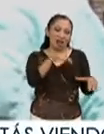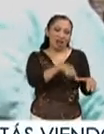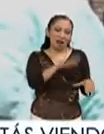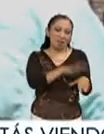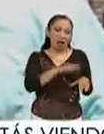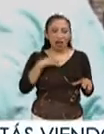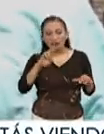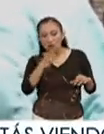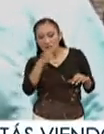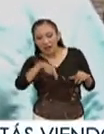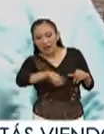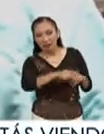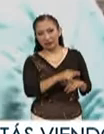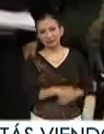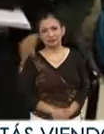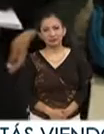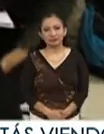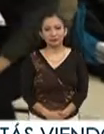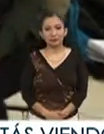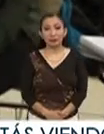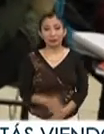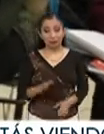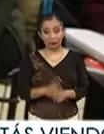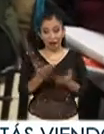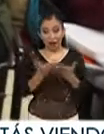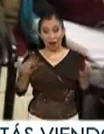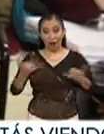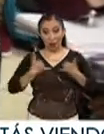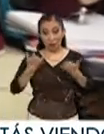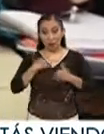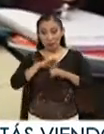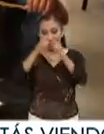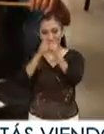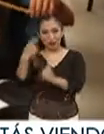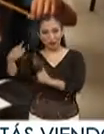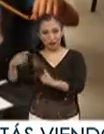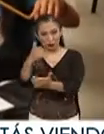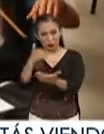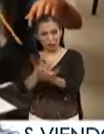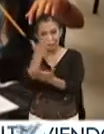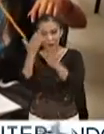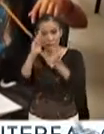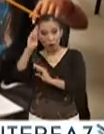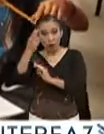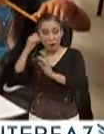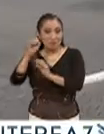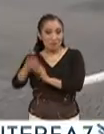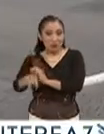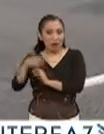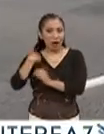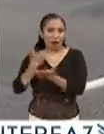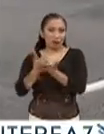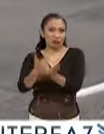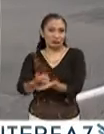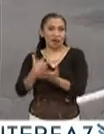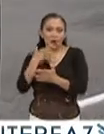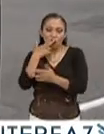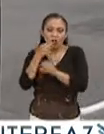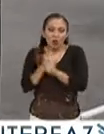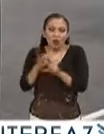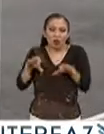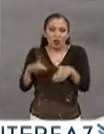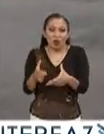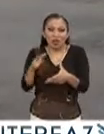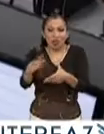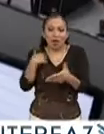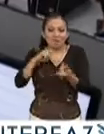donde había institución de educación superior. El hecho de que los jóvenes se puedan quedar en sus ciudades a estudiar la universidad favorece el arraigo a su comunidad